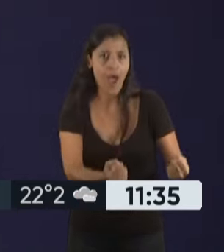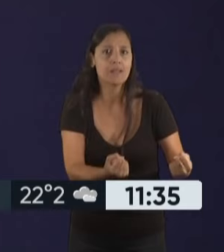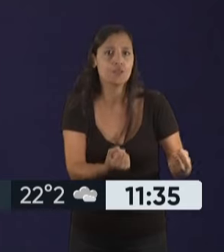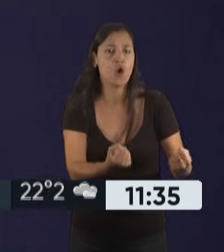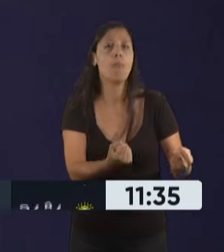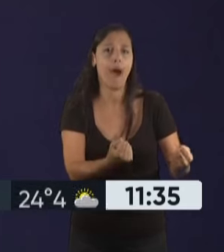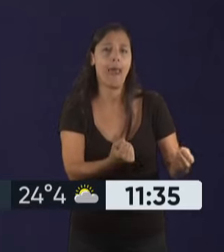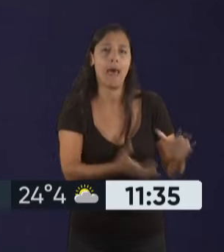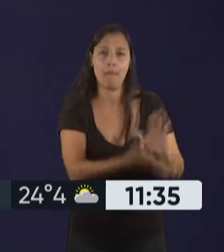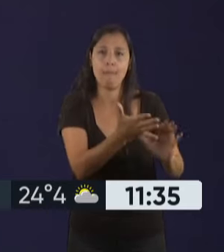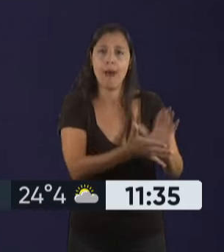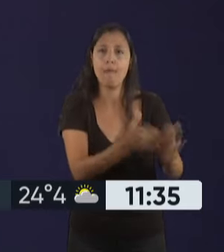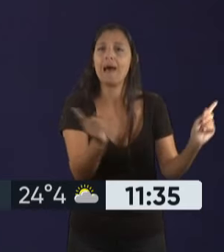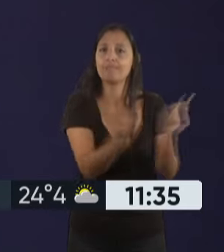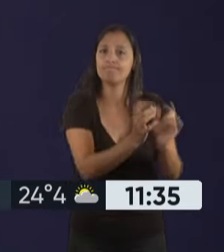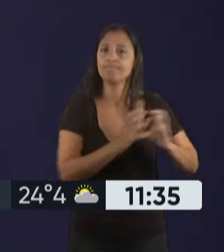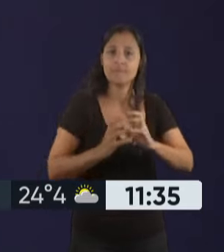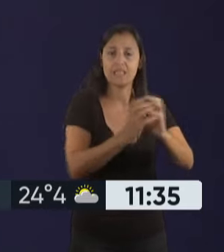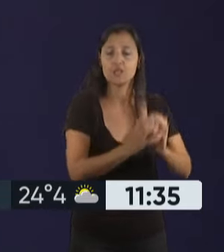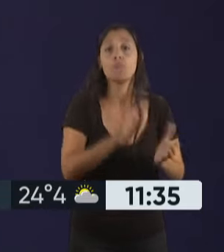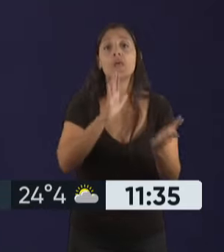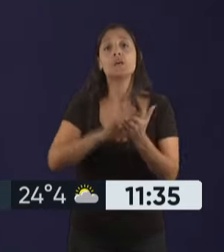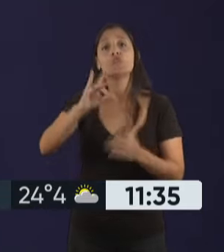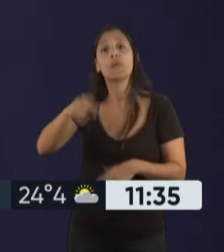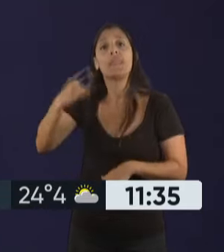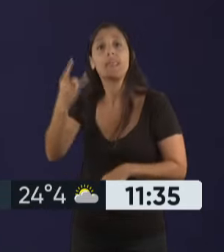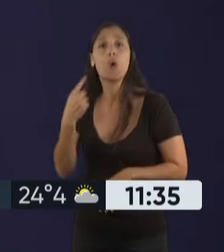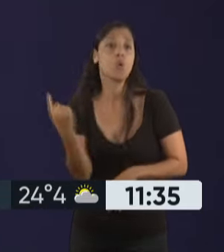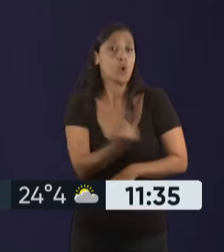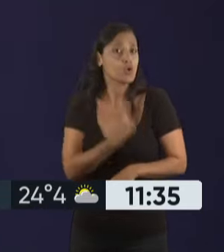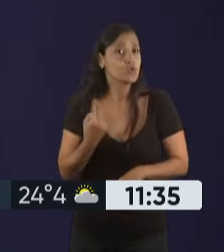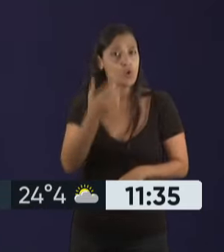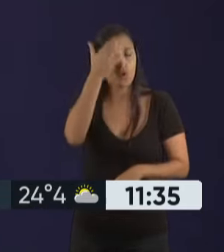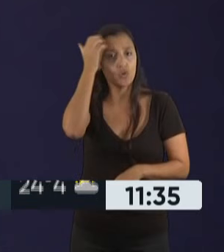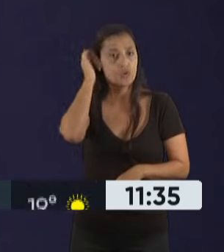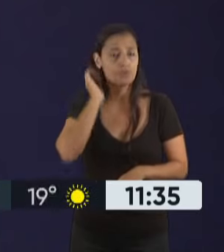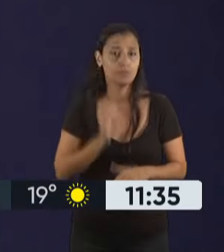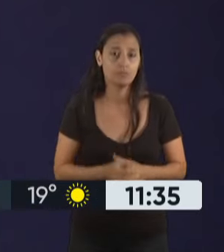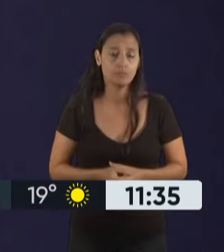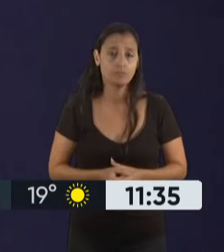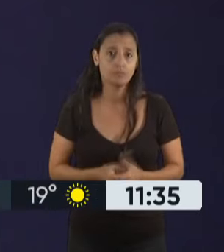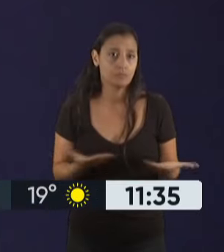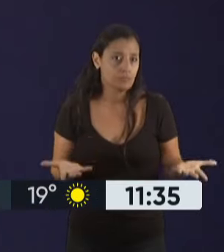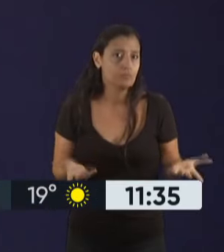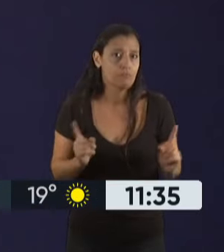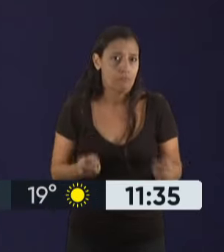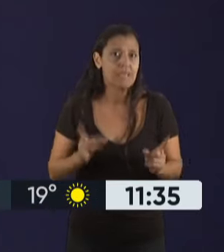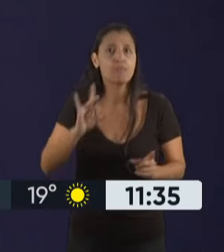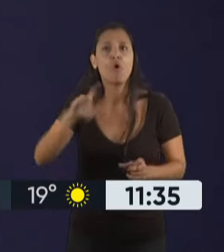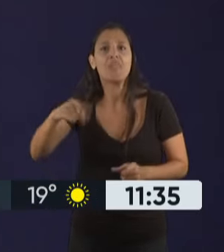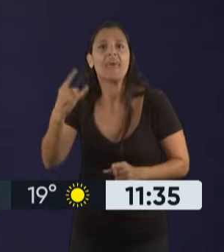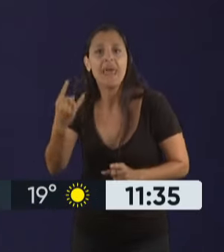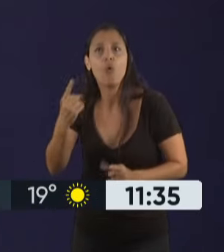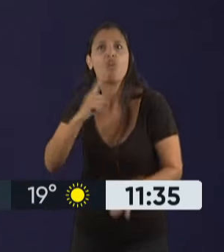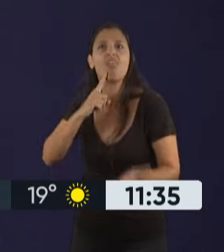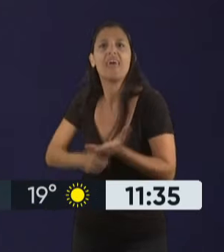ocurra eh sobre el dnu Bueno a nosotros el Dn nos parece eh De hecho la propia característica del